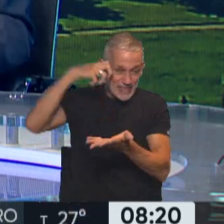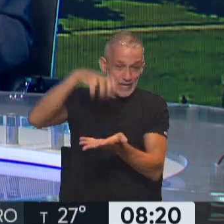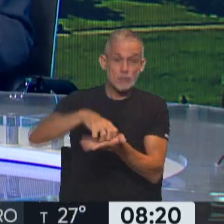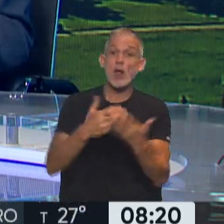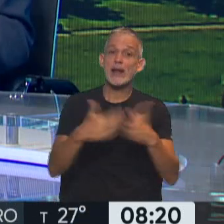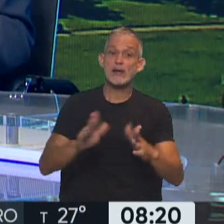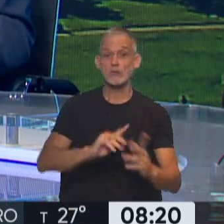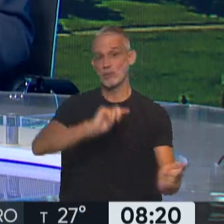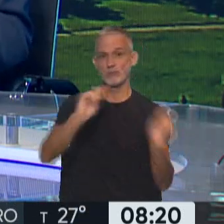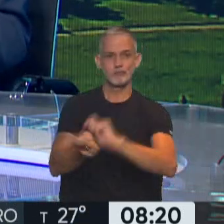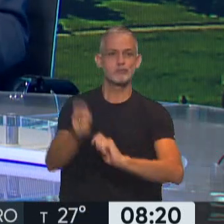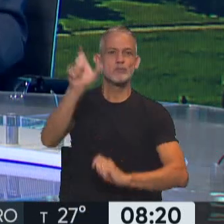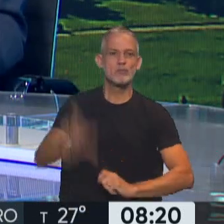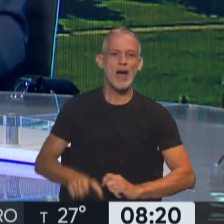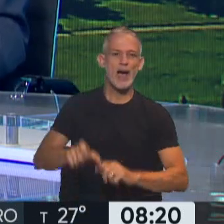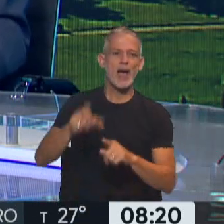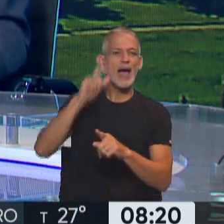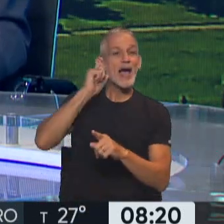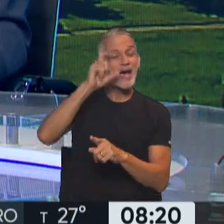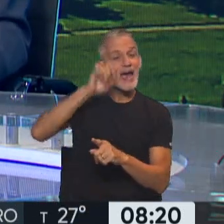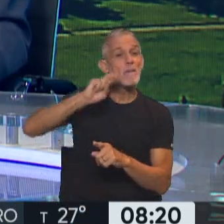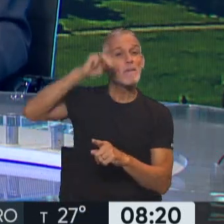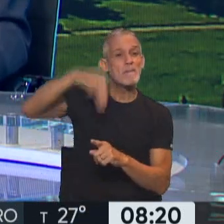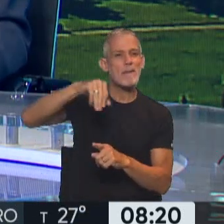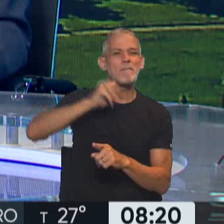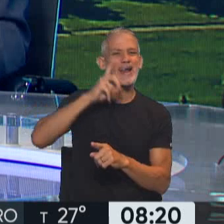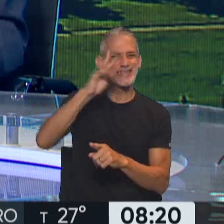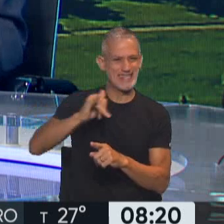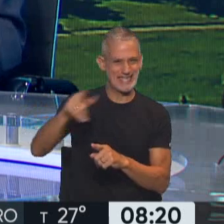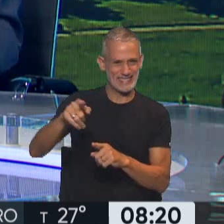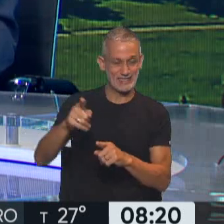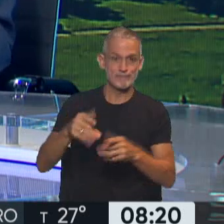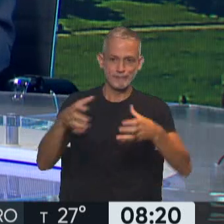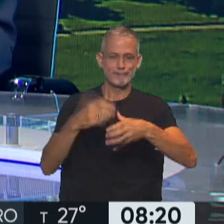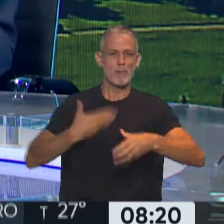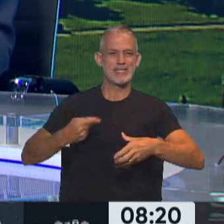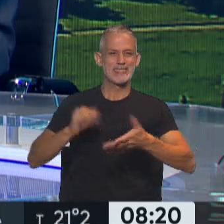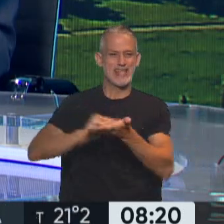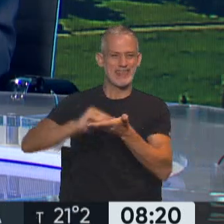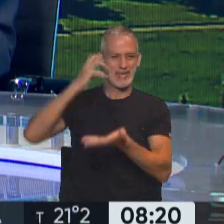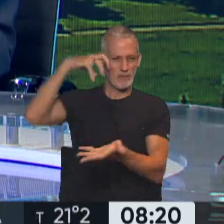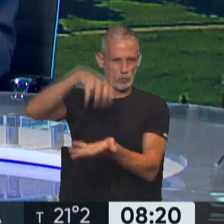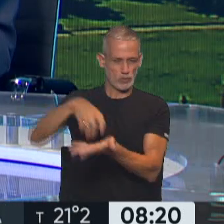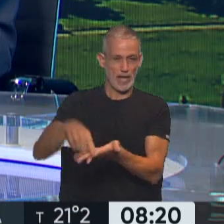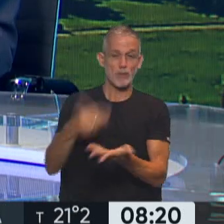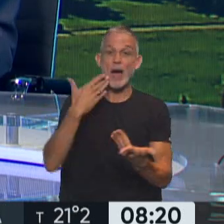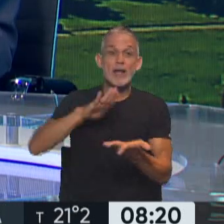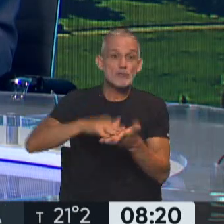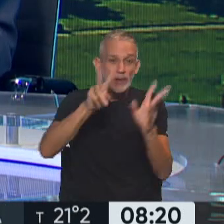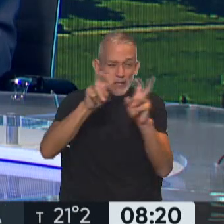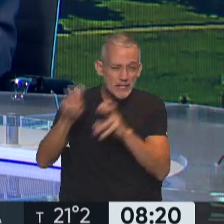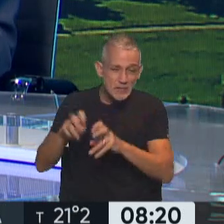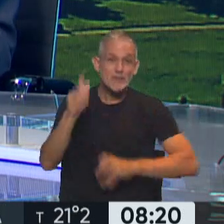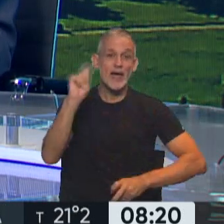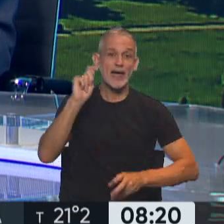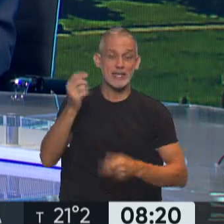y el reemplazante. Ahora es Germán Martínez, quien va a presidir el bloque oficialista en la Cámara Baja. Para hablar de todos estos temas,